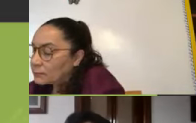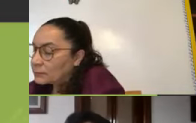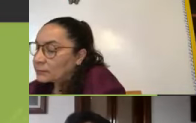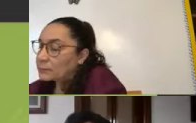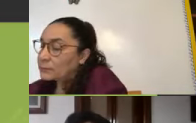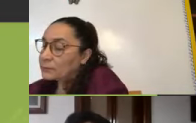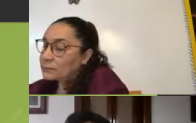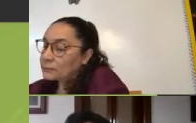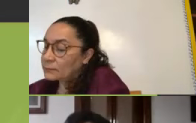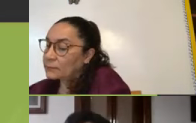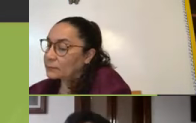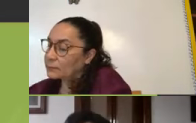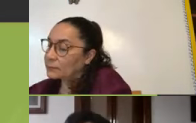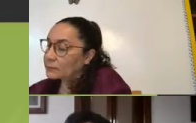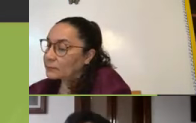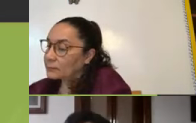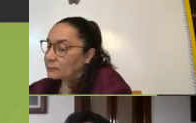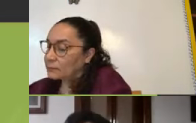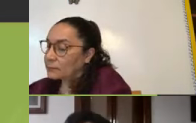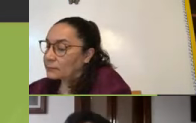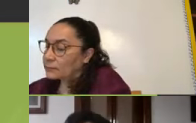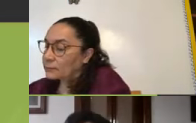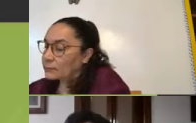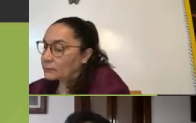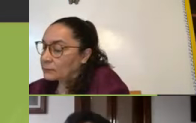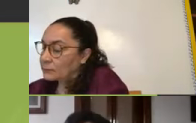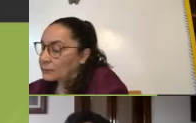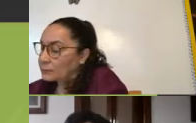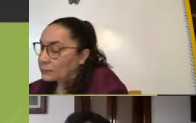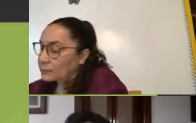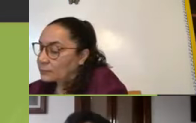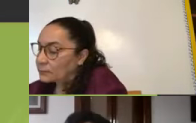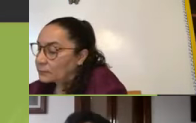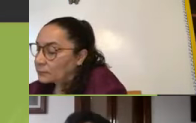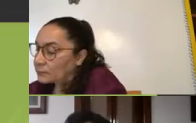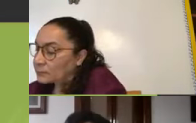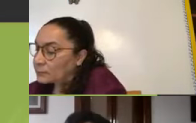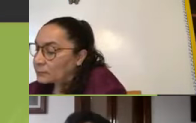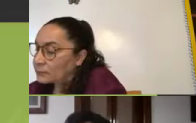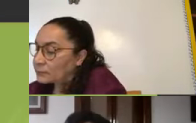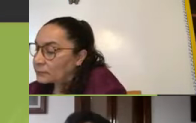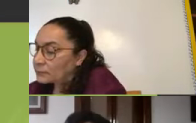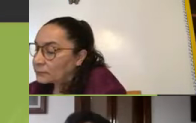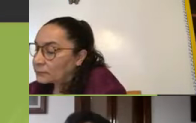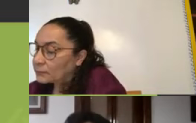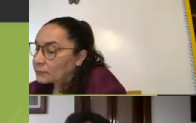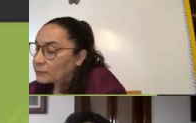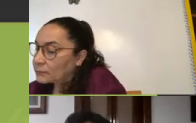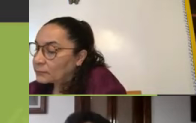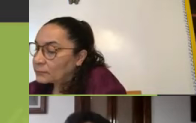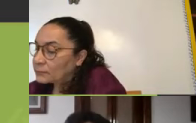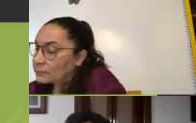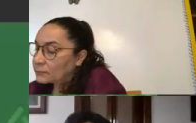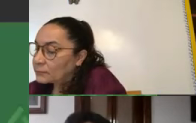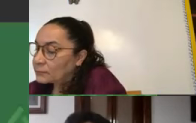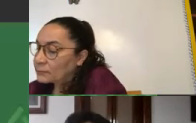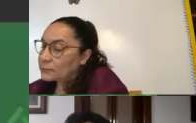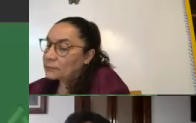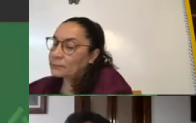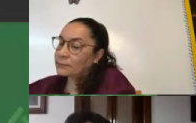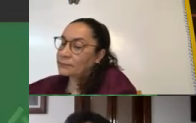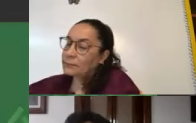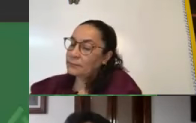viajes, así como el sexo del conductor y el tipo de vehículo utilizado para ello.